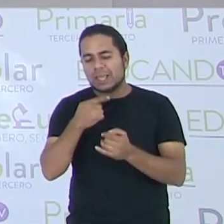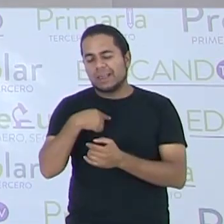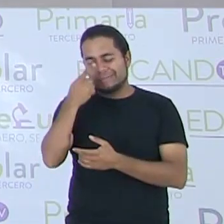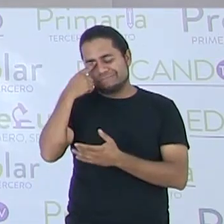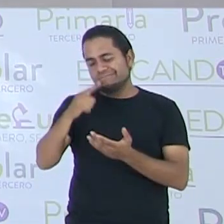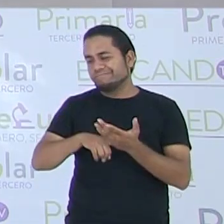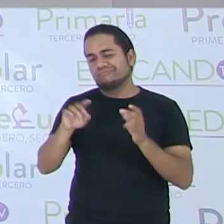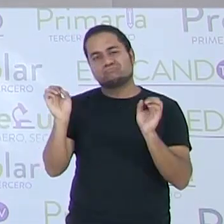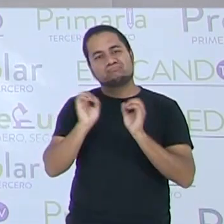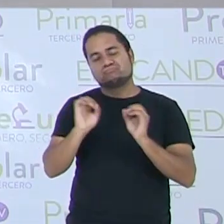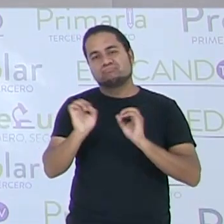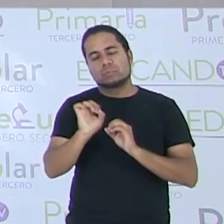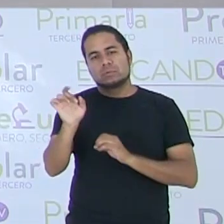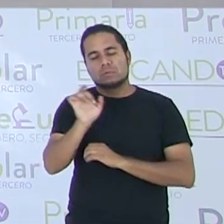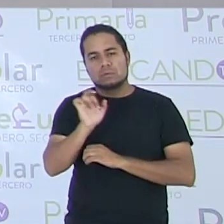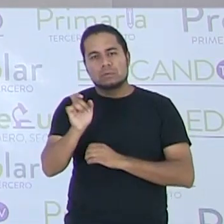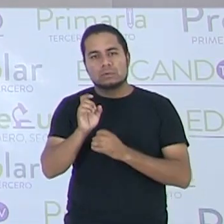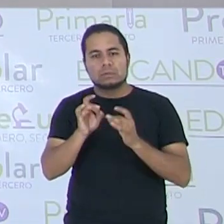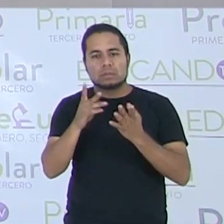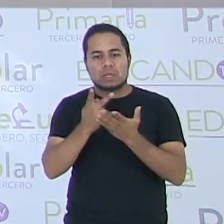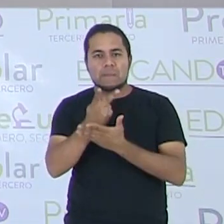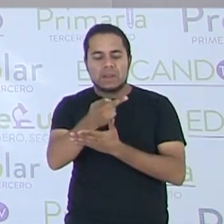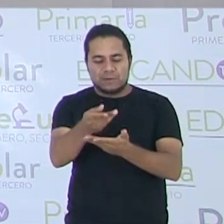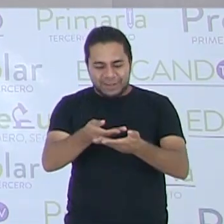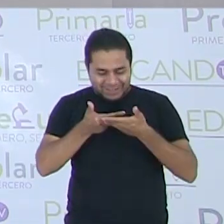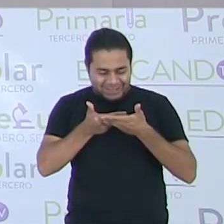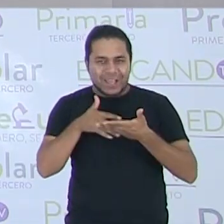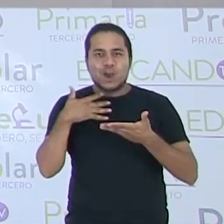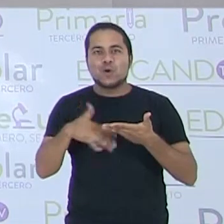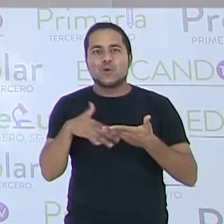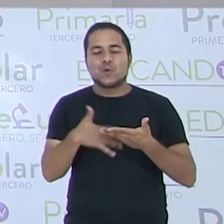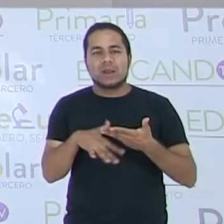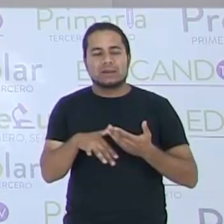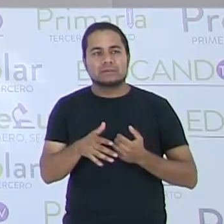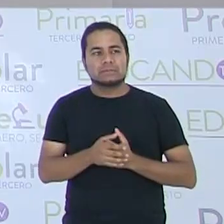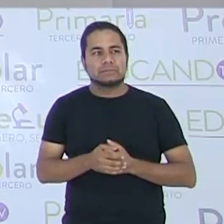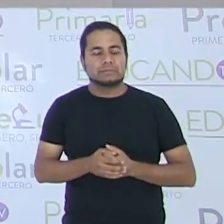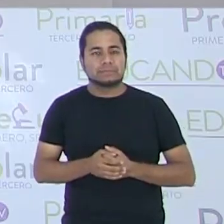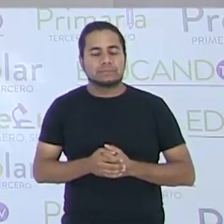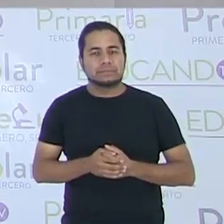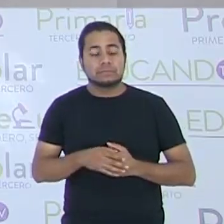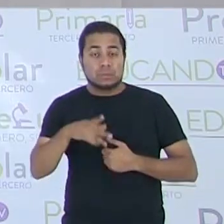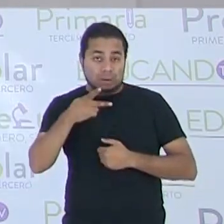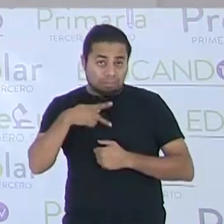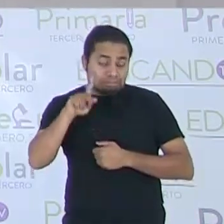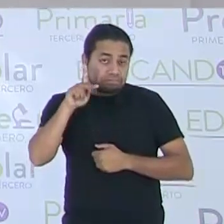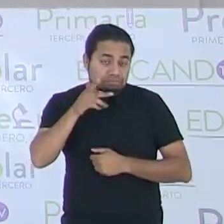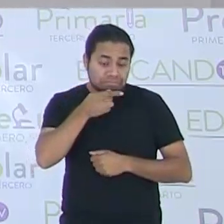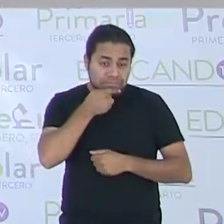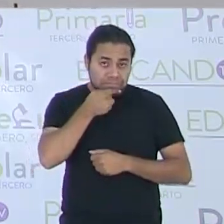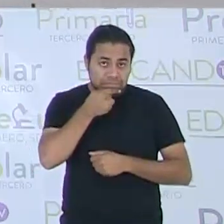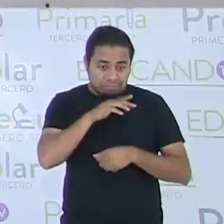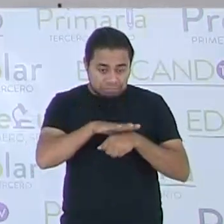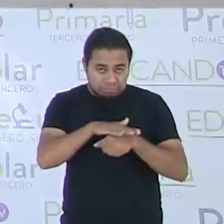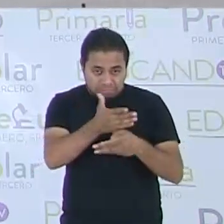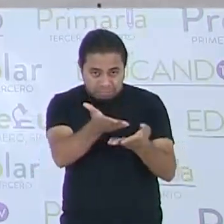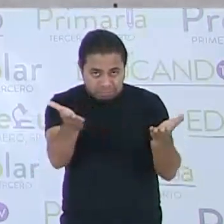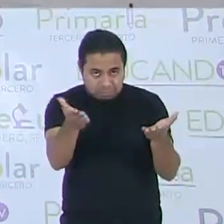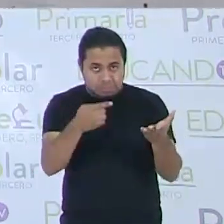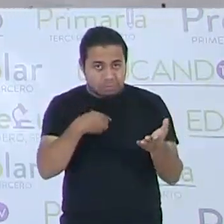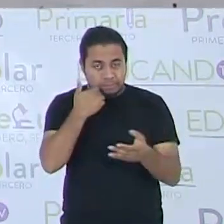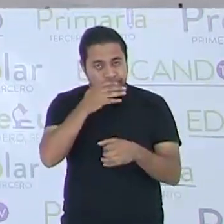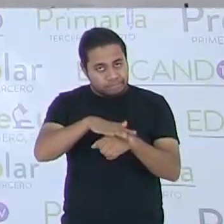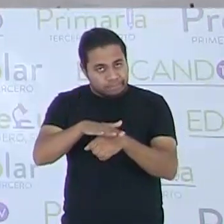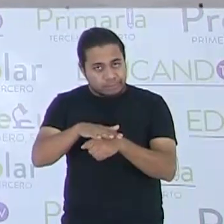creía hasta el momento en que le dieron su premio. Sin embargo, niños, quiero decirles que